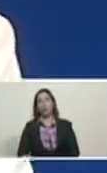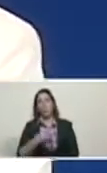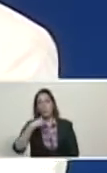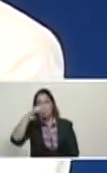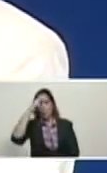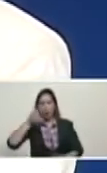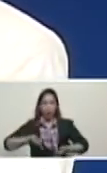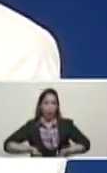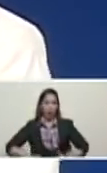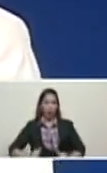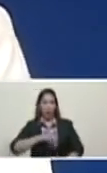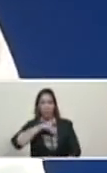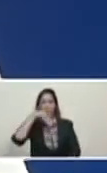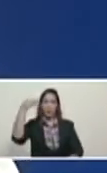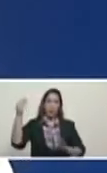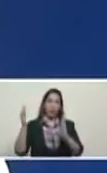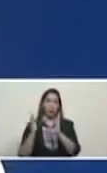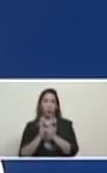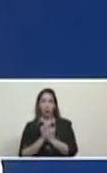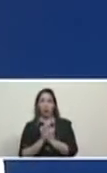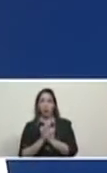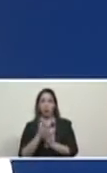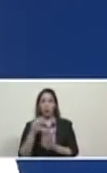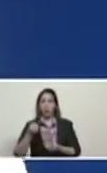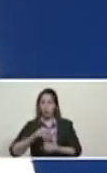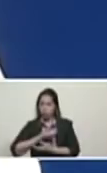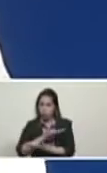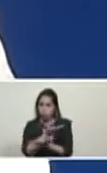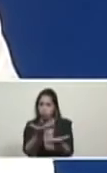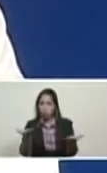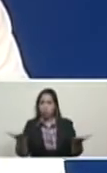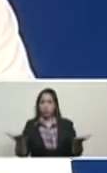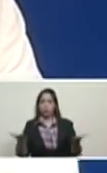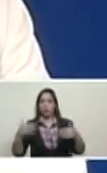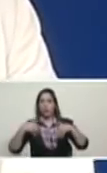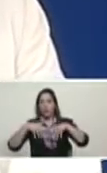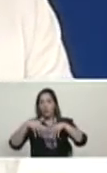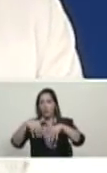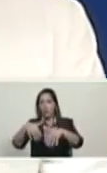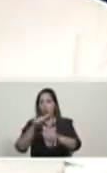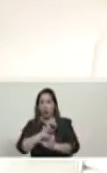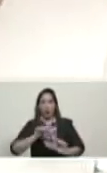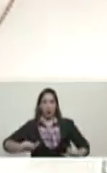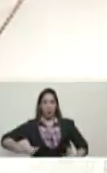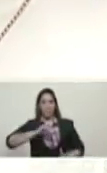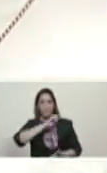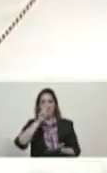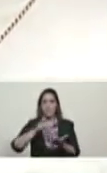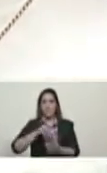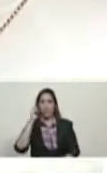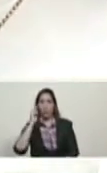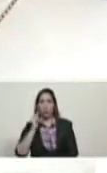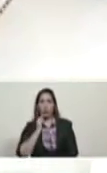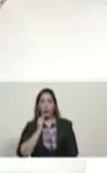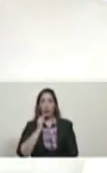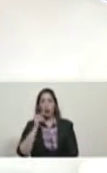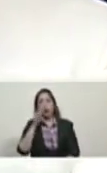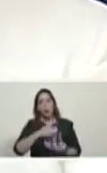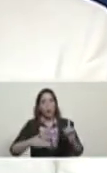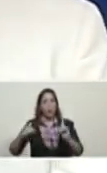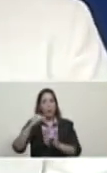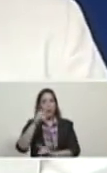Hijo y Espíritu Santo, descienda sobre la Fuerza Armada Nacional Bolivariana y sobre el pueblo venezolano